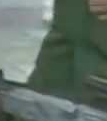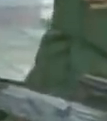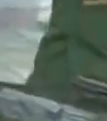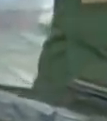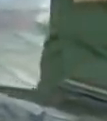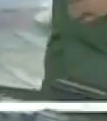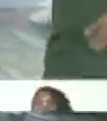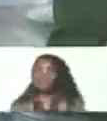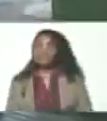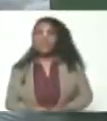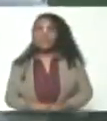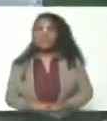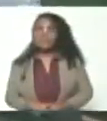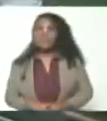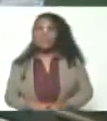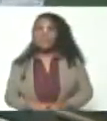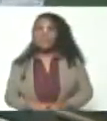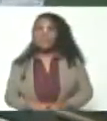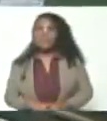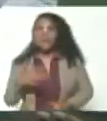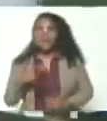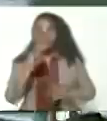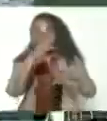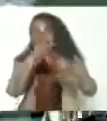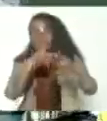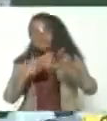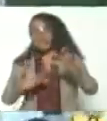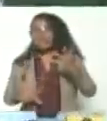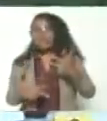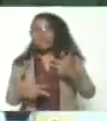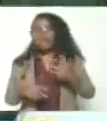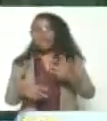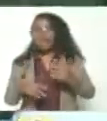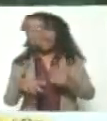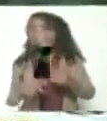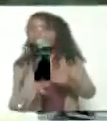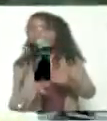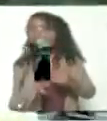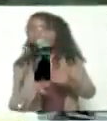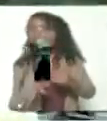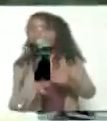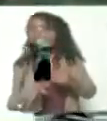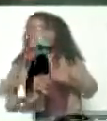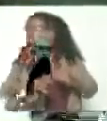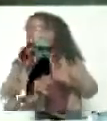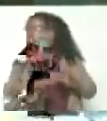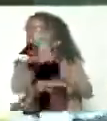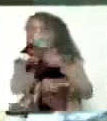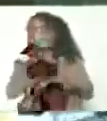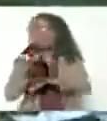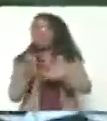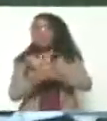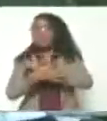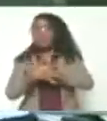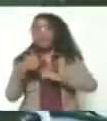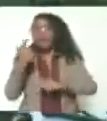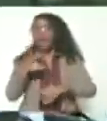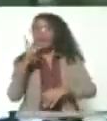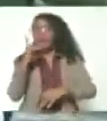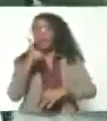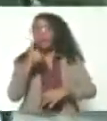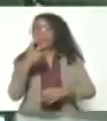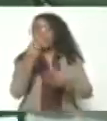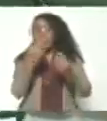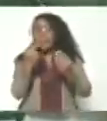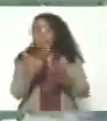de Colombia. Tenemos fusiles AR-15, este es aquí. Tenemos fusiles